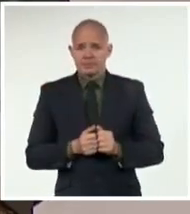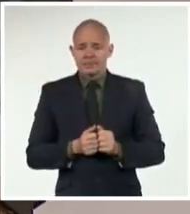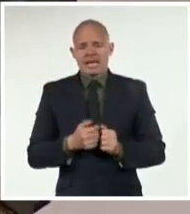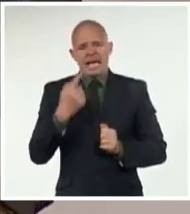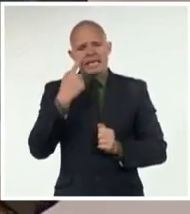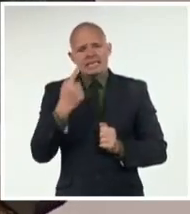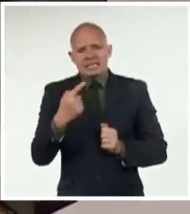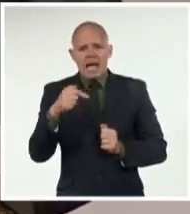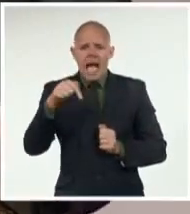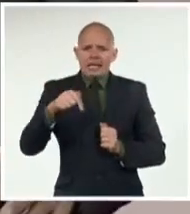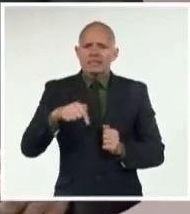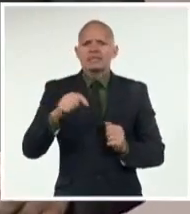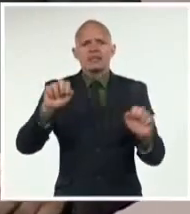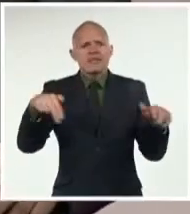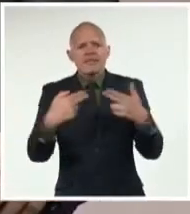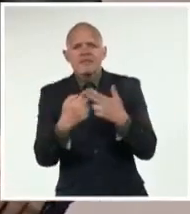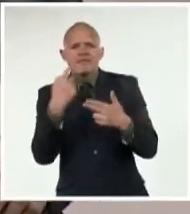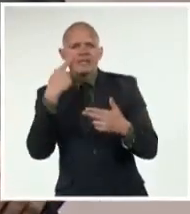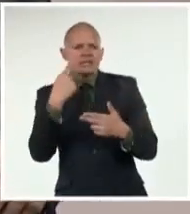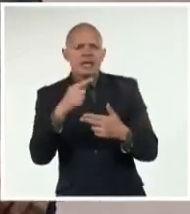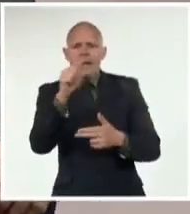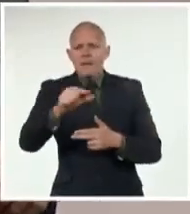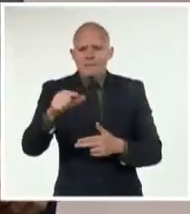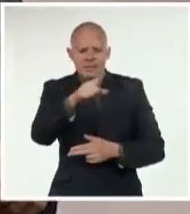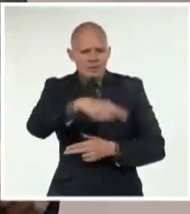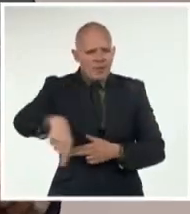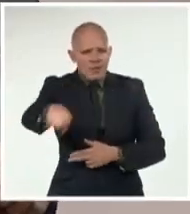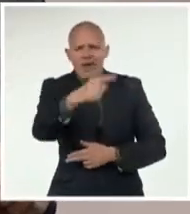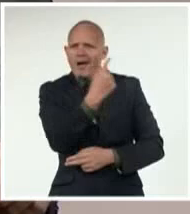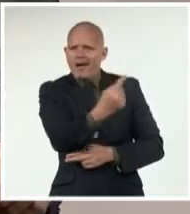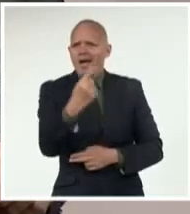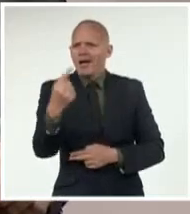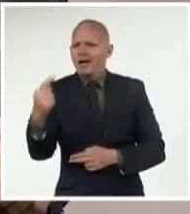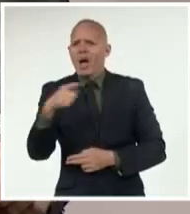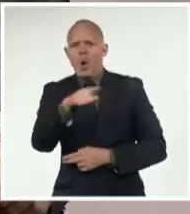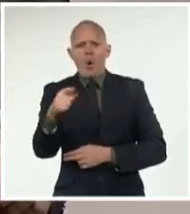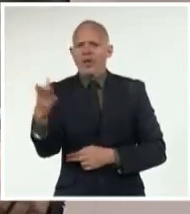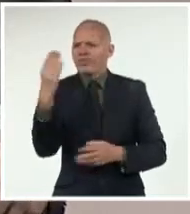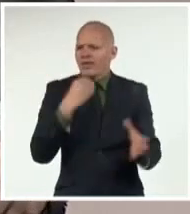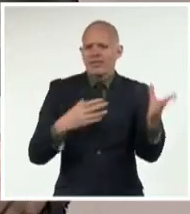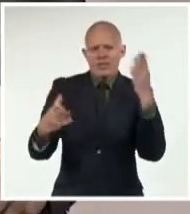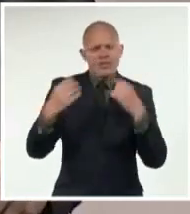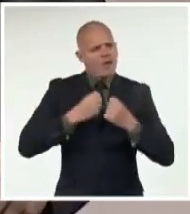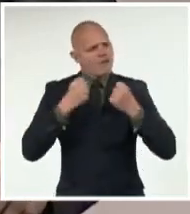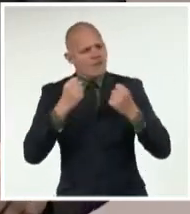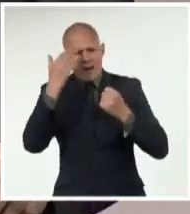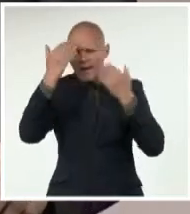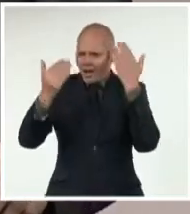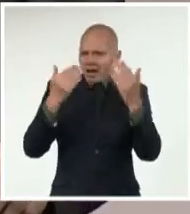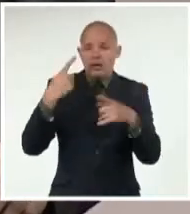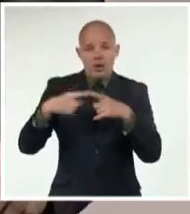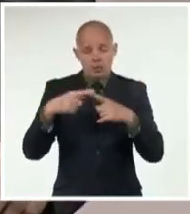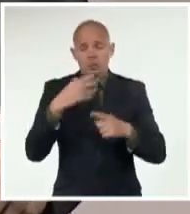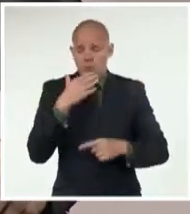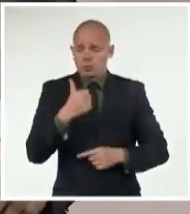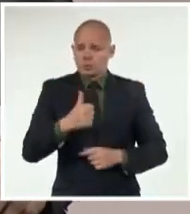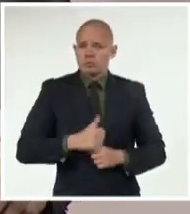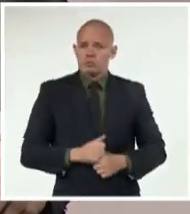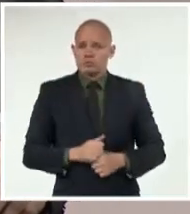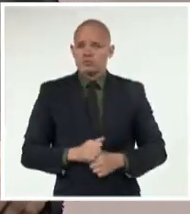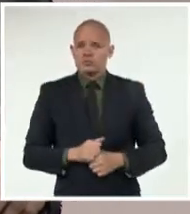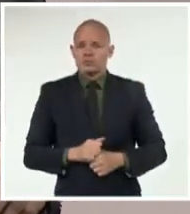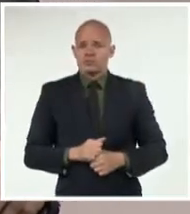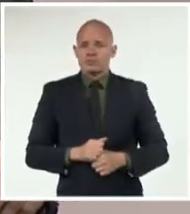tenido lugar en este evento con la heroica lucha que libra el pueblo cubano frente a la permanente agresión del imperialismo